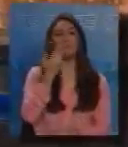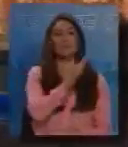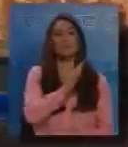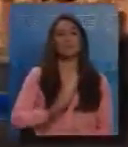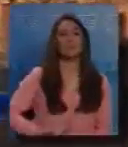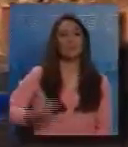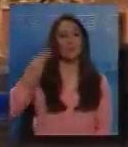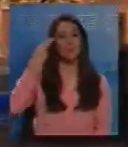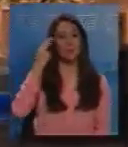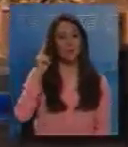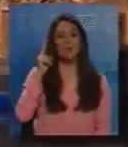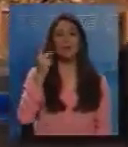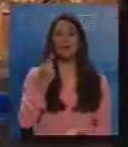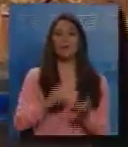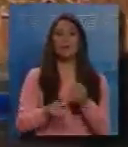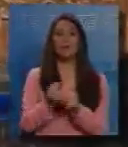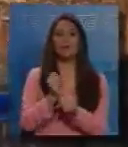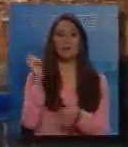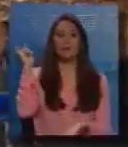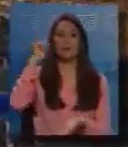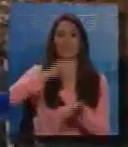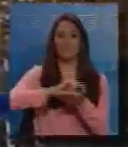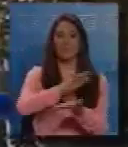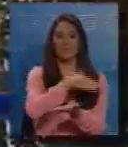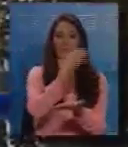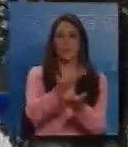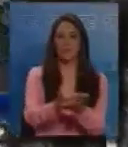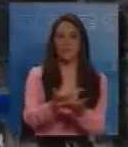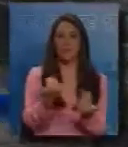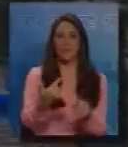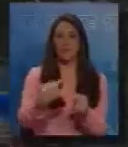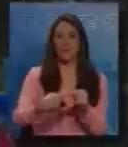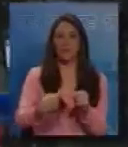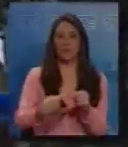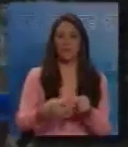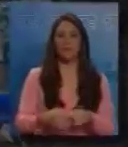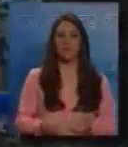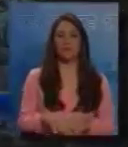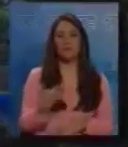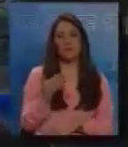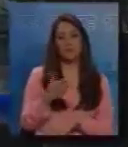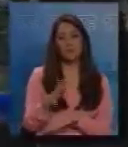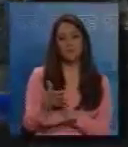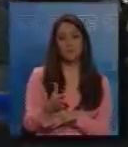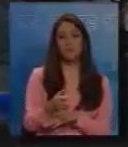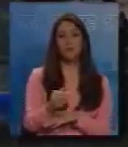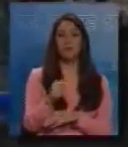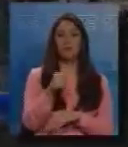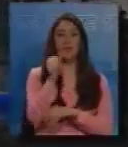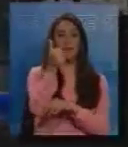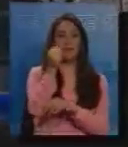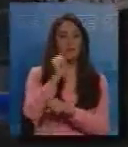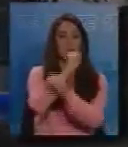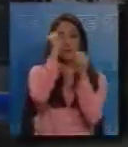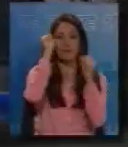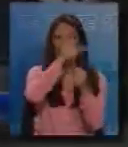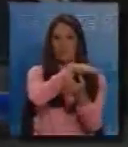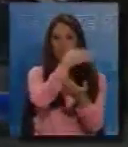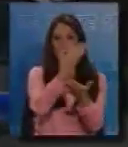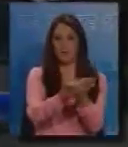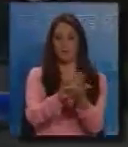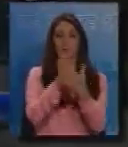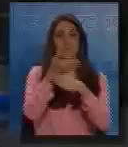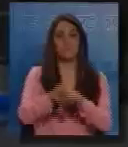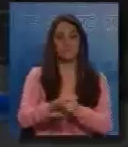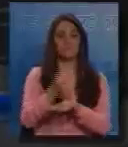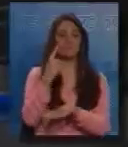Vázquez, llegaría al Aeropuerto Internacional Mariscal Sucre en Tababela aproximadamente a las 10 de la mañana.